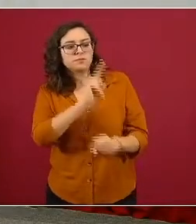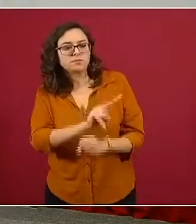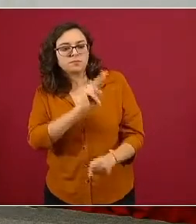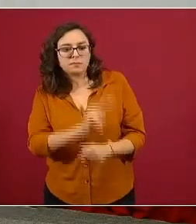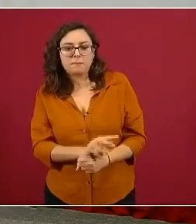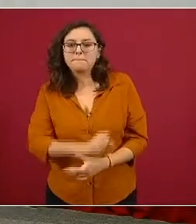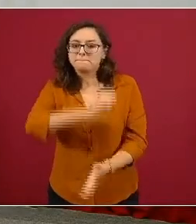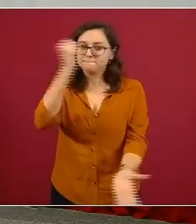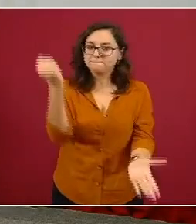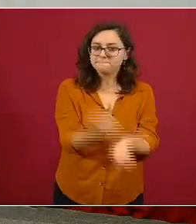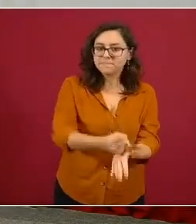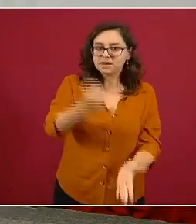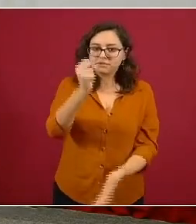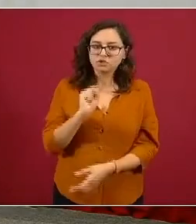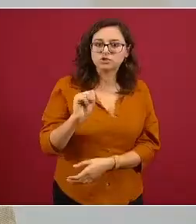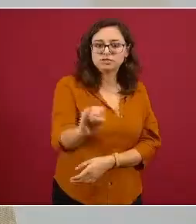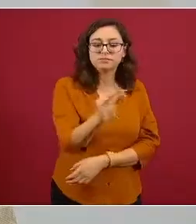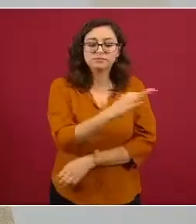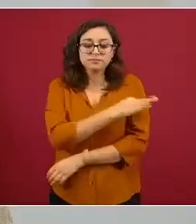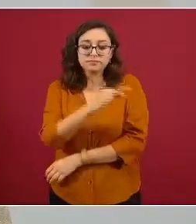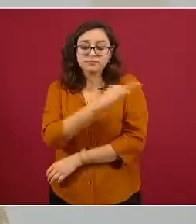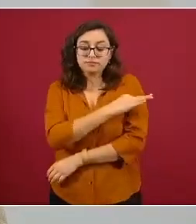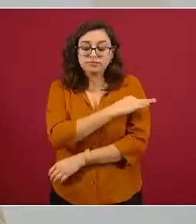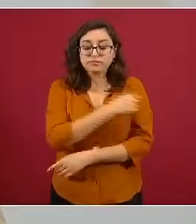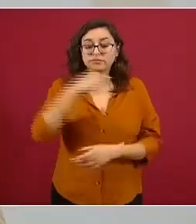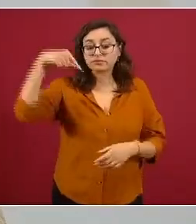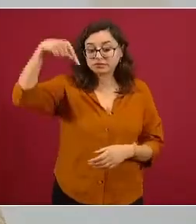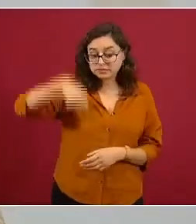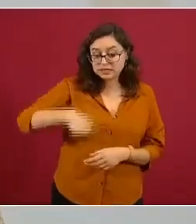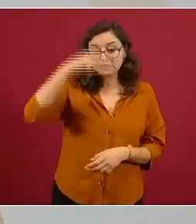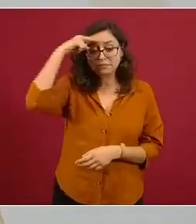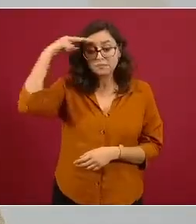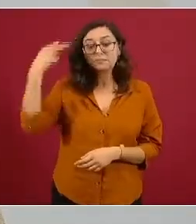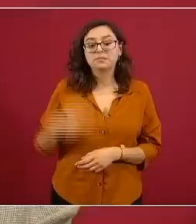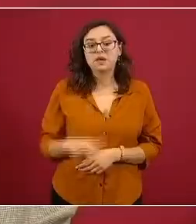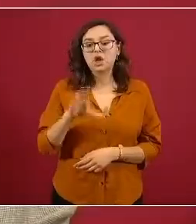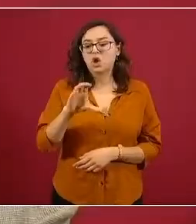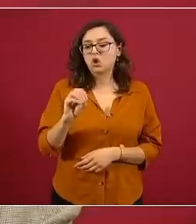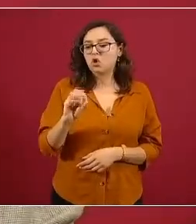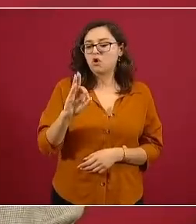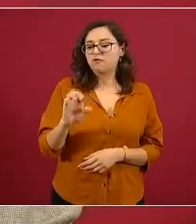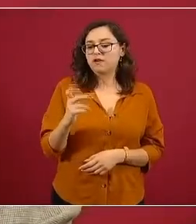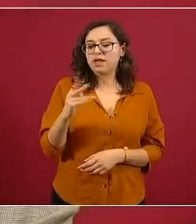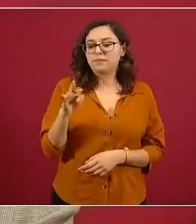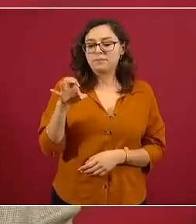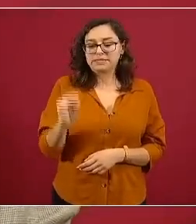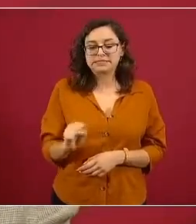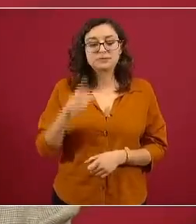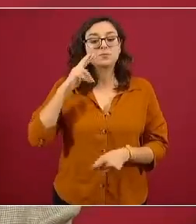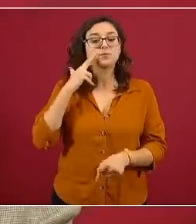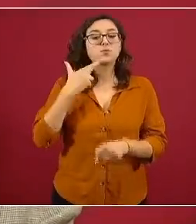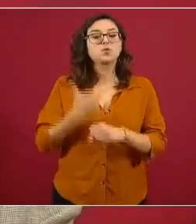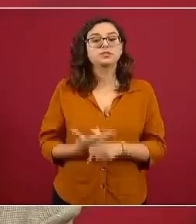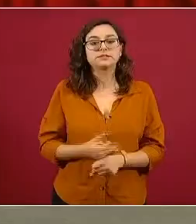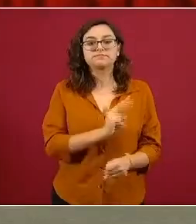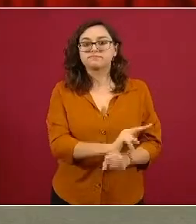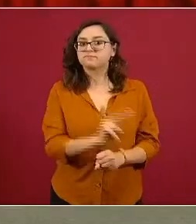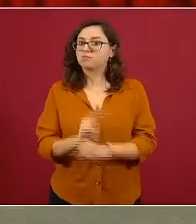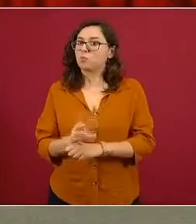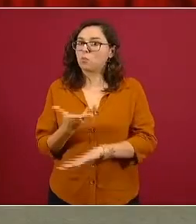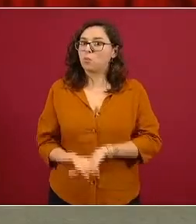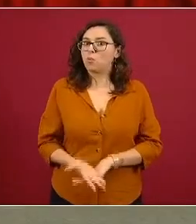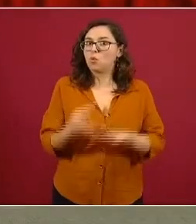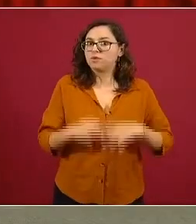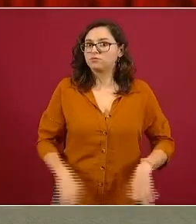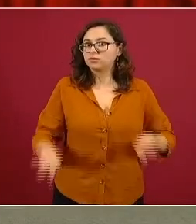una autorización sanitaria. En México la agencia de regulación sanitaria se llama COFEPRIS y tiene una obligación